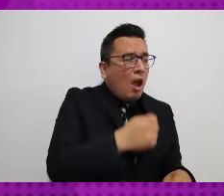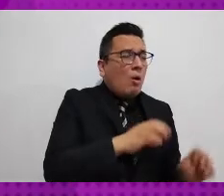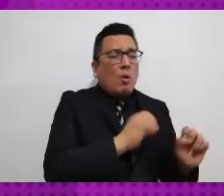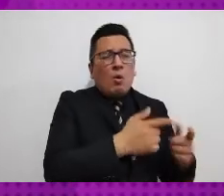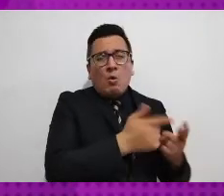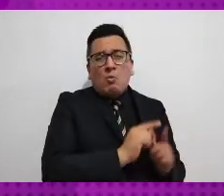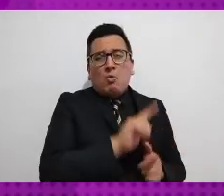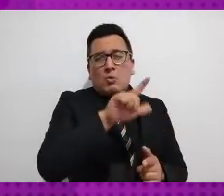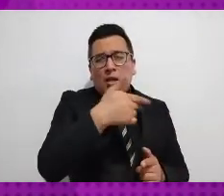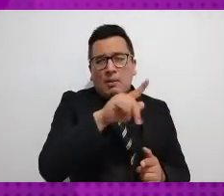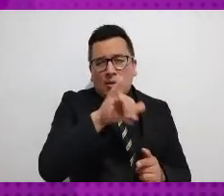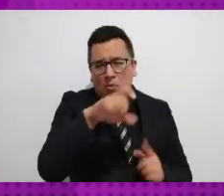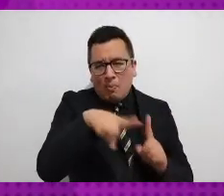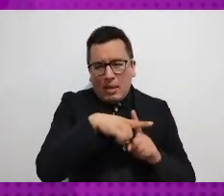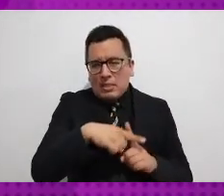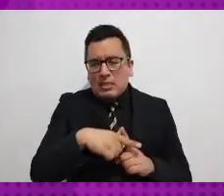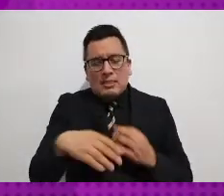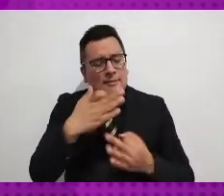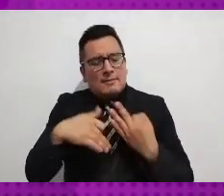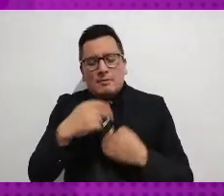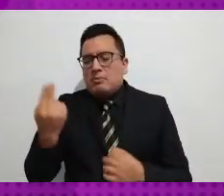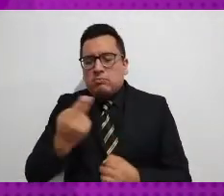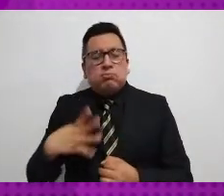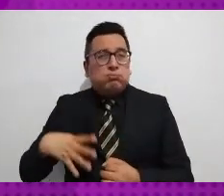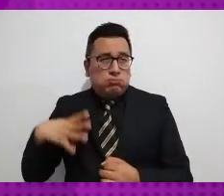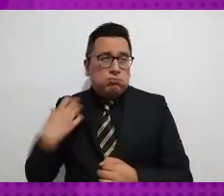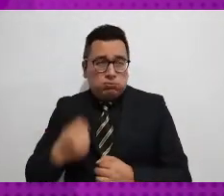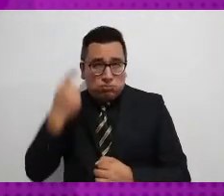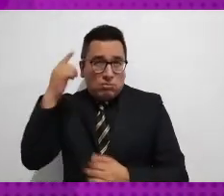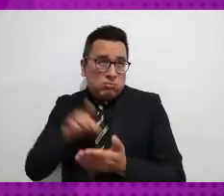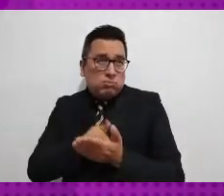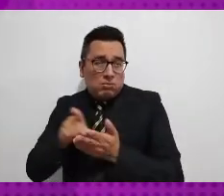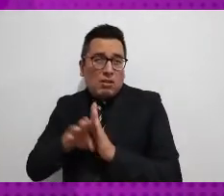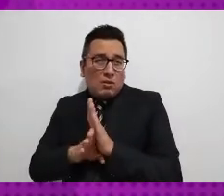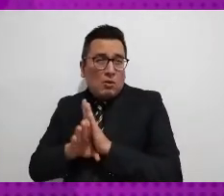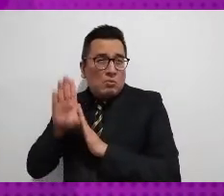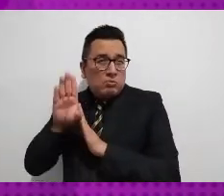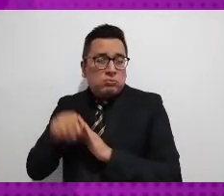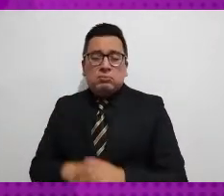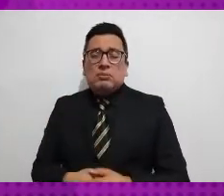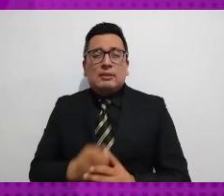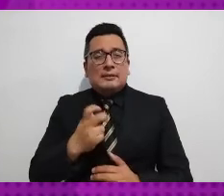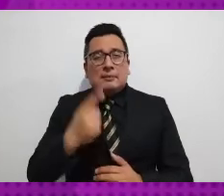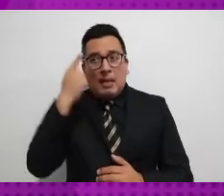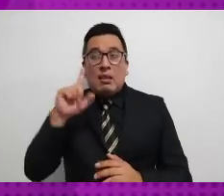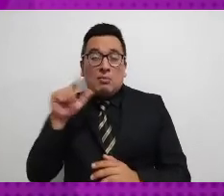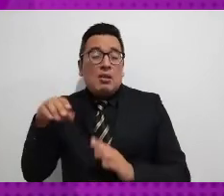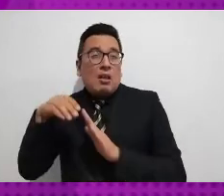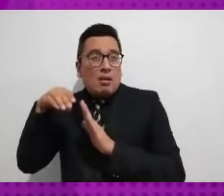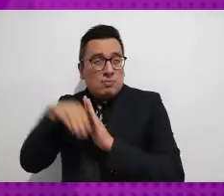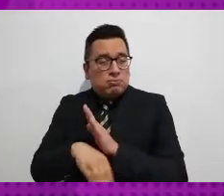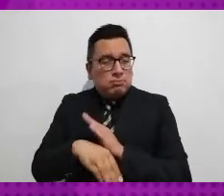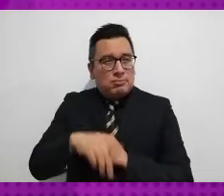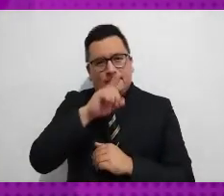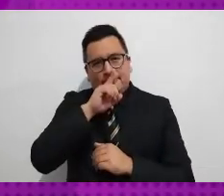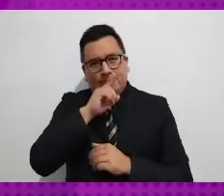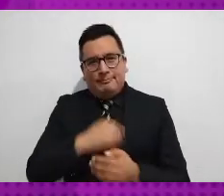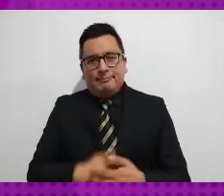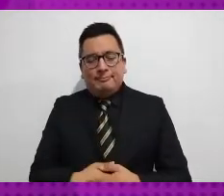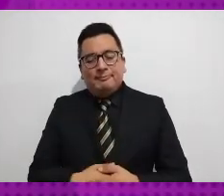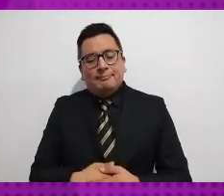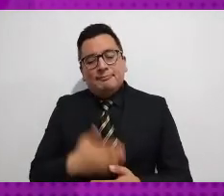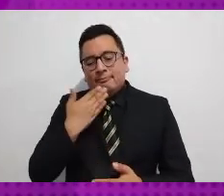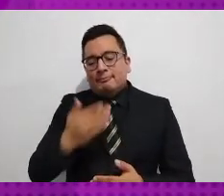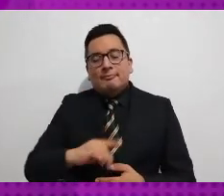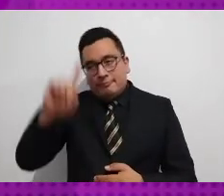para que esos derechos sigan avanzando, sean progresivos y que nunca vayan hacia atrás. Así es, consejero, pues